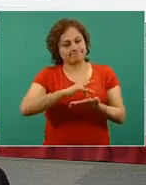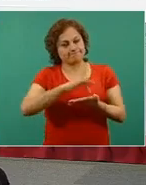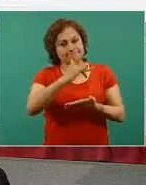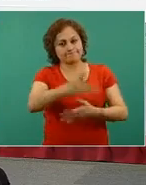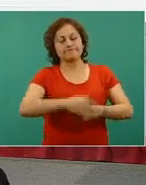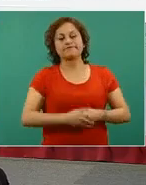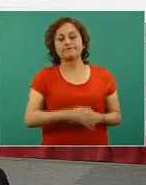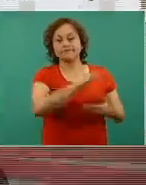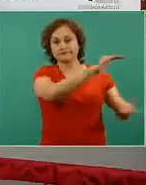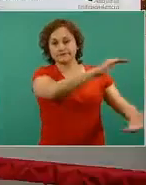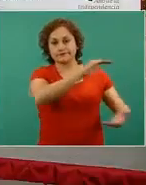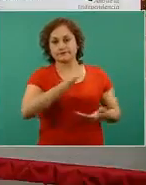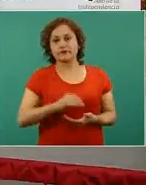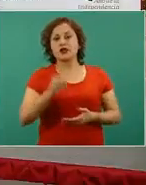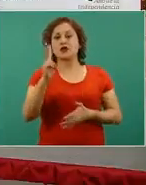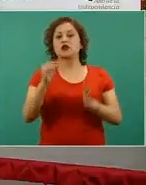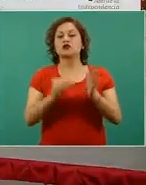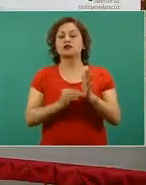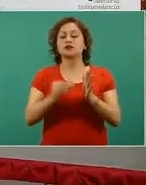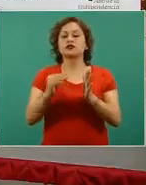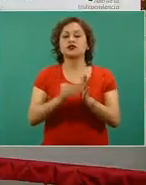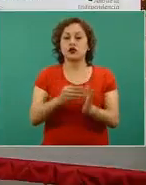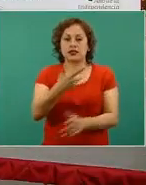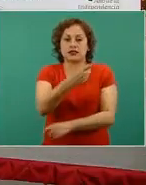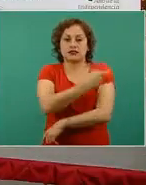de 2 millones de vacunas que ya están en